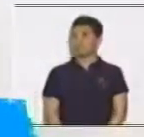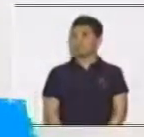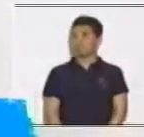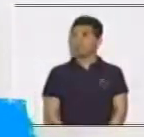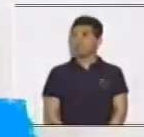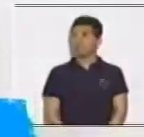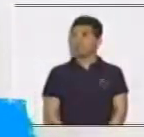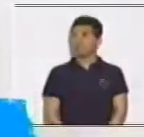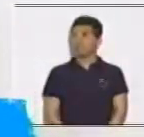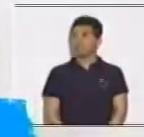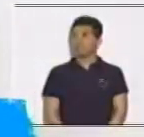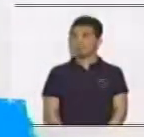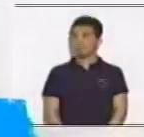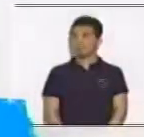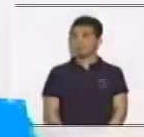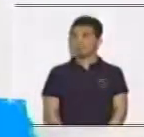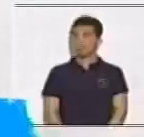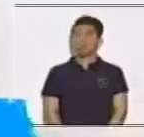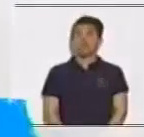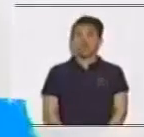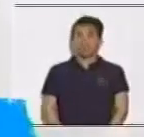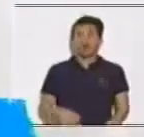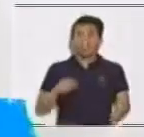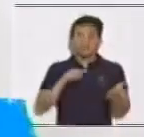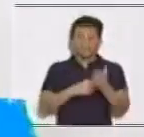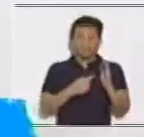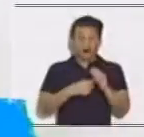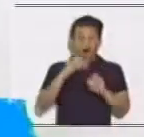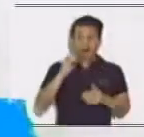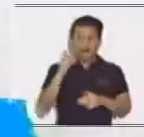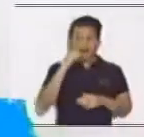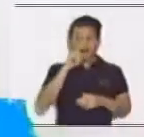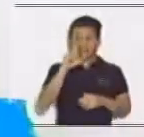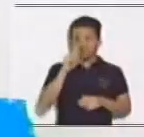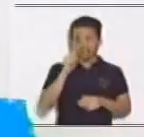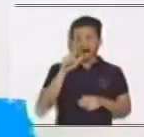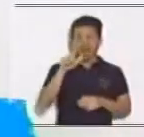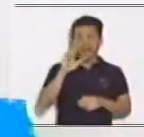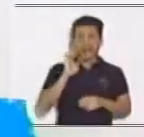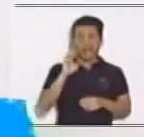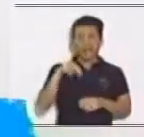Entonces ya saben, apúntenlo pues. Escaleno es distinto.